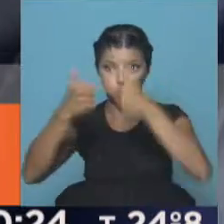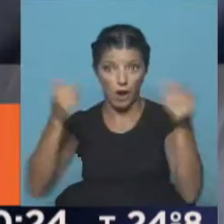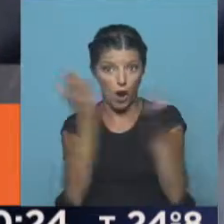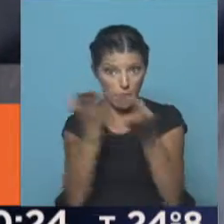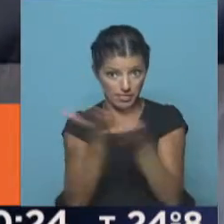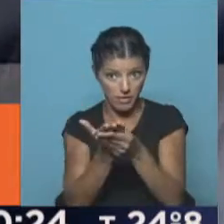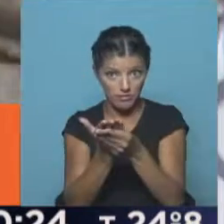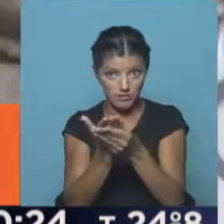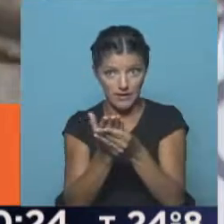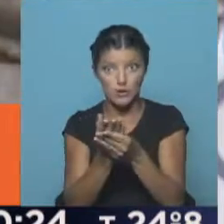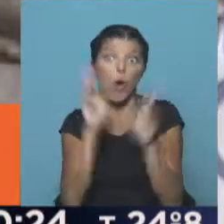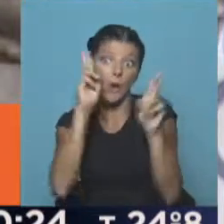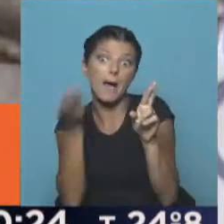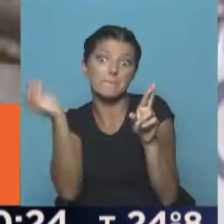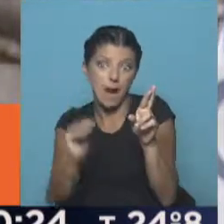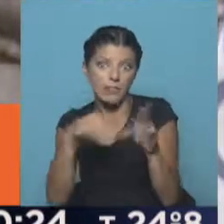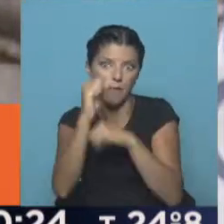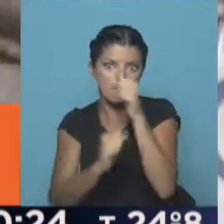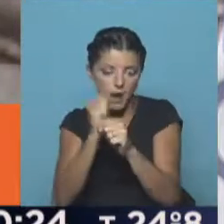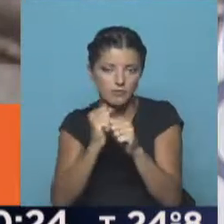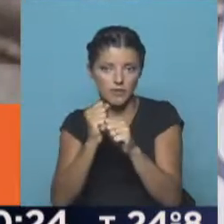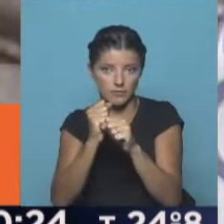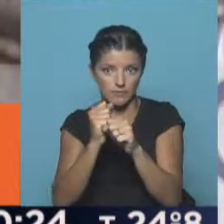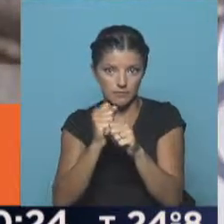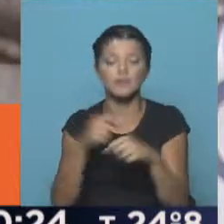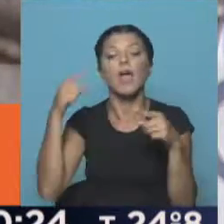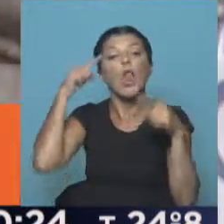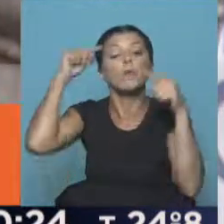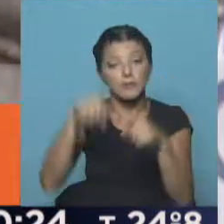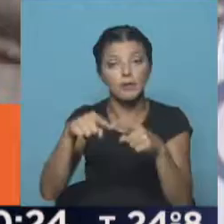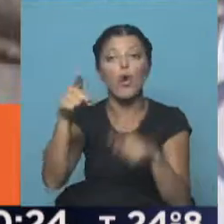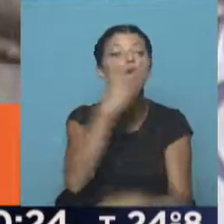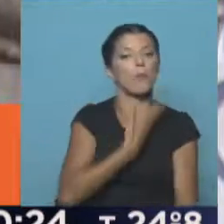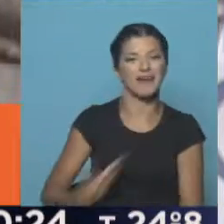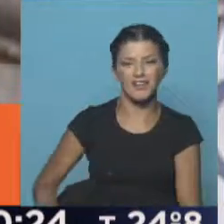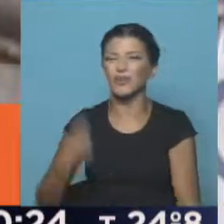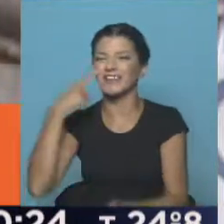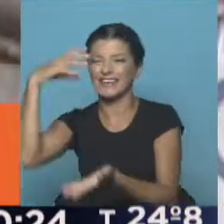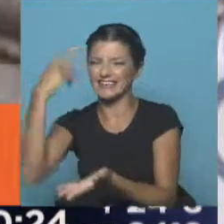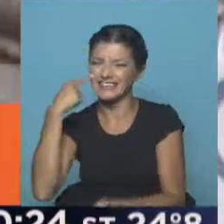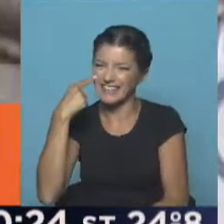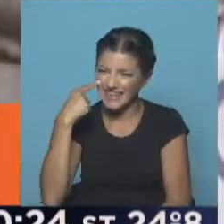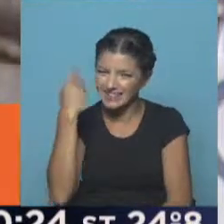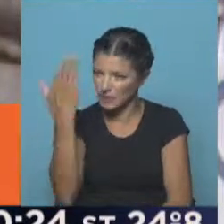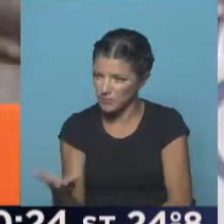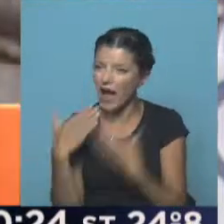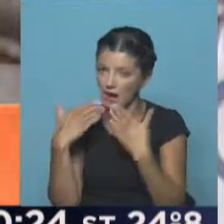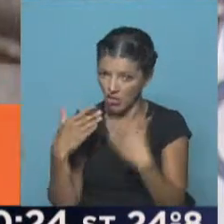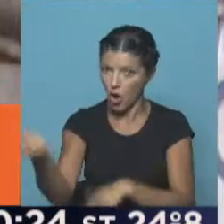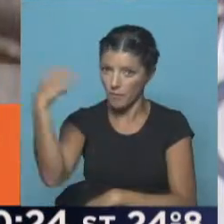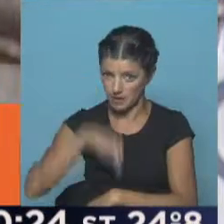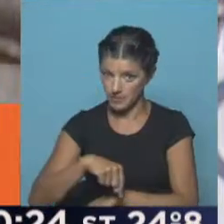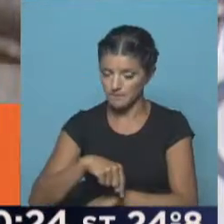la tendencia va a ser, apoyándonos con los gobernadores y los intendentes, que también me olvidé de saludarlos, que agradezco que estén hoy acá,